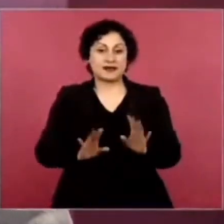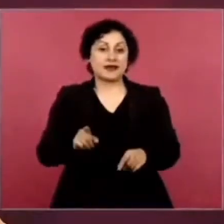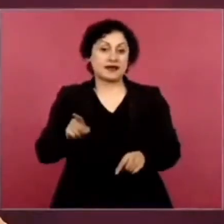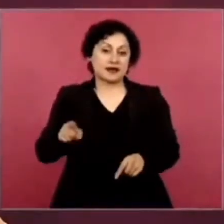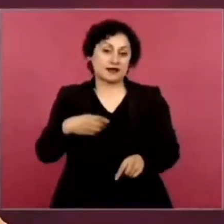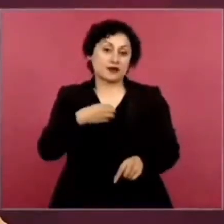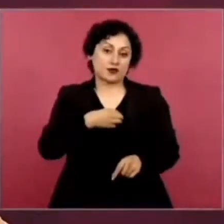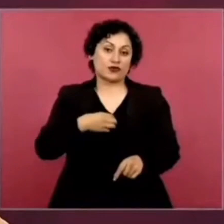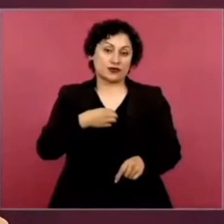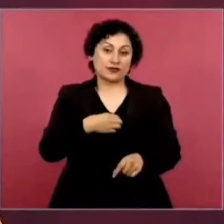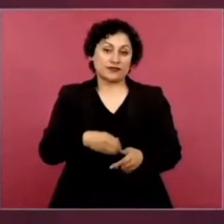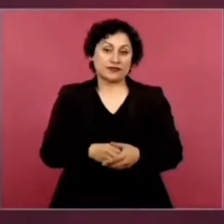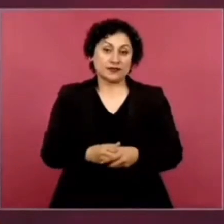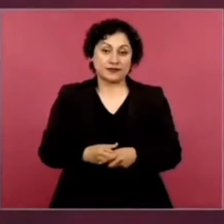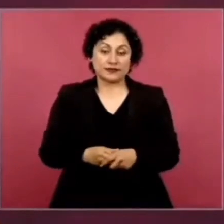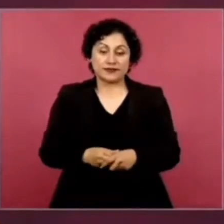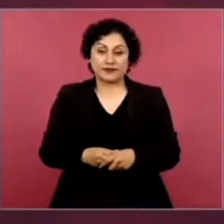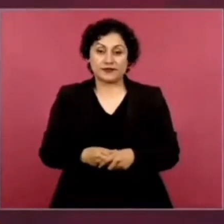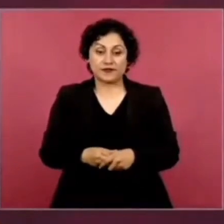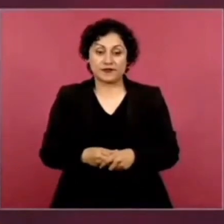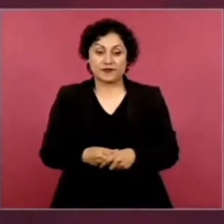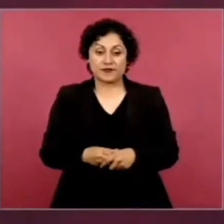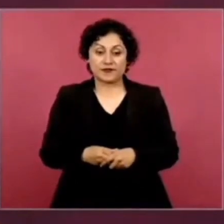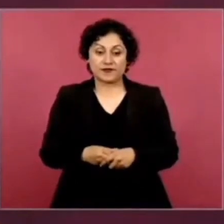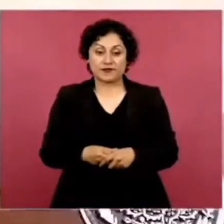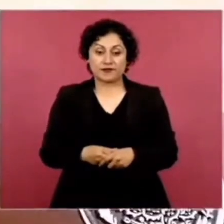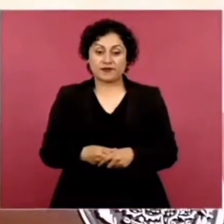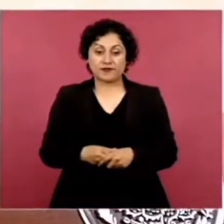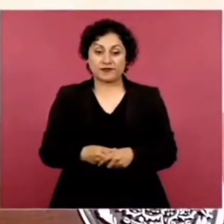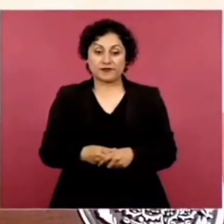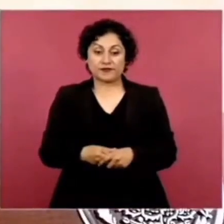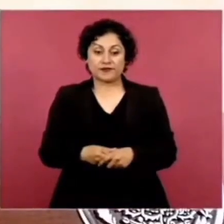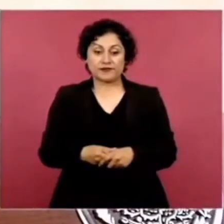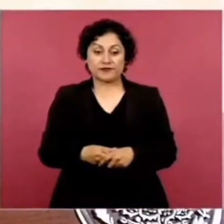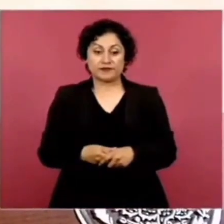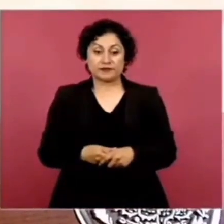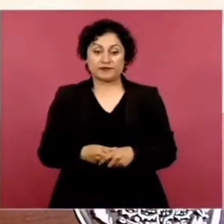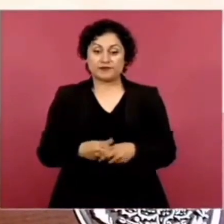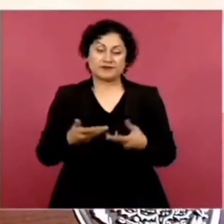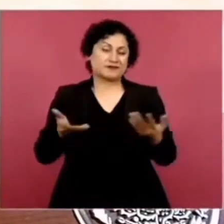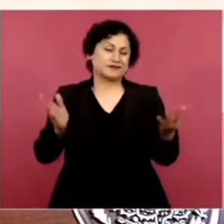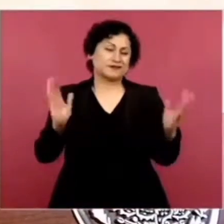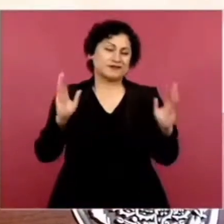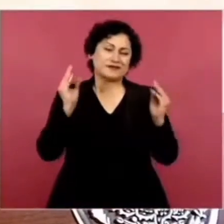Hay muchas cosas, ¿no?